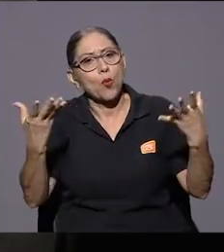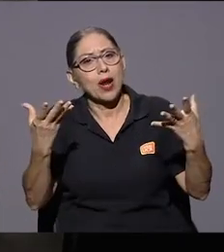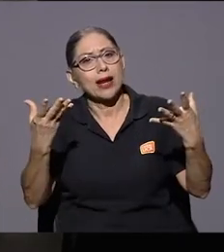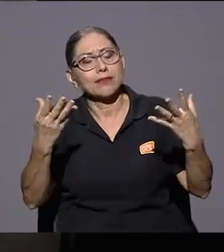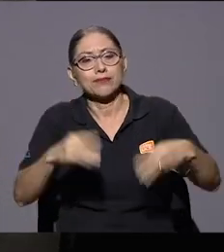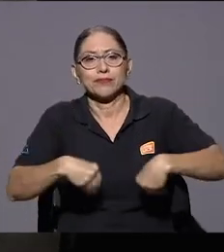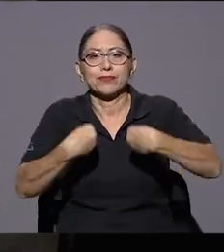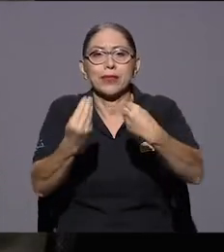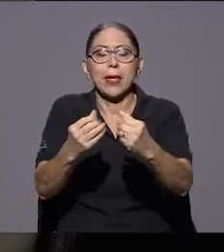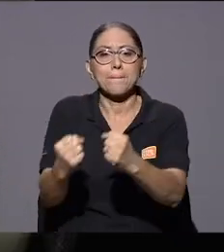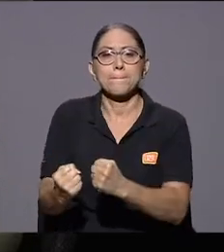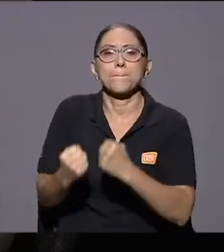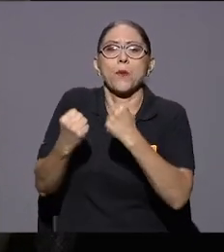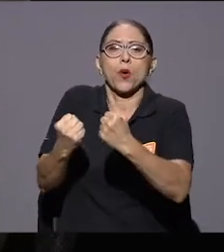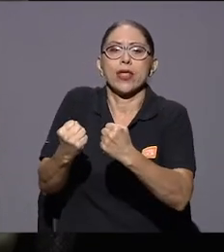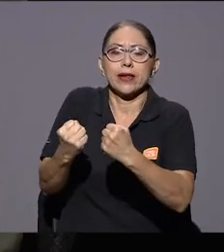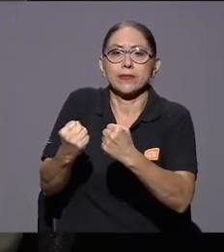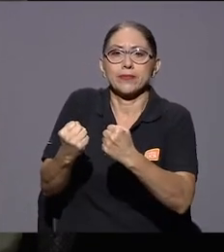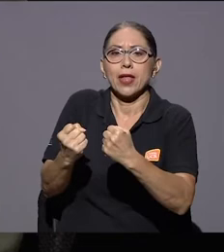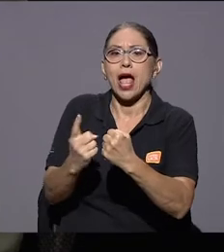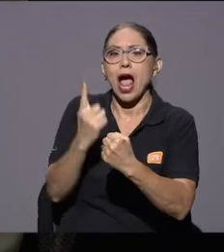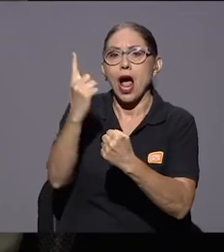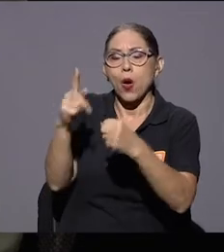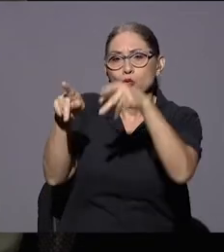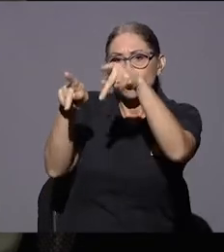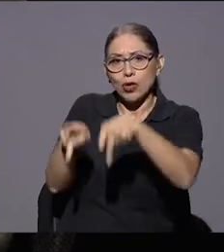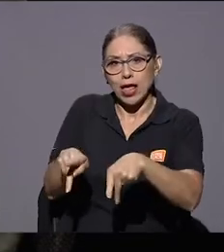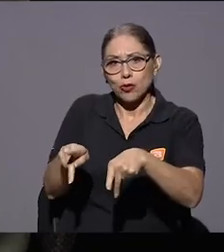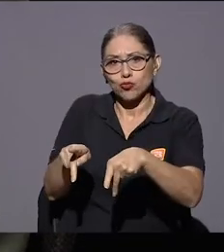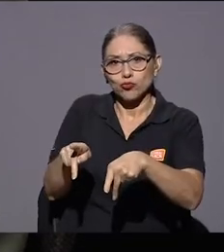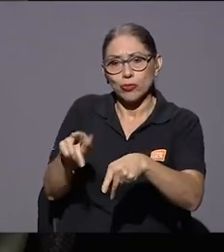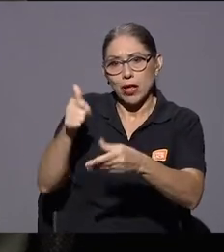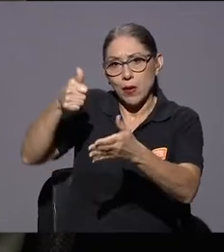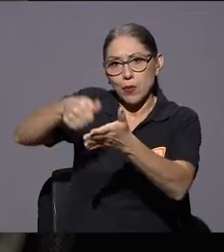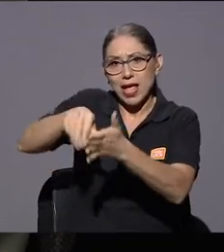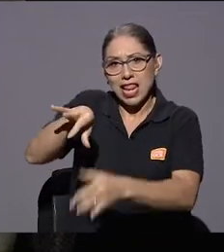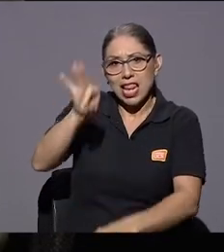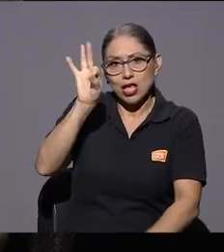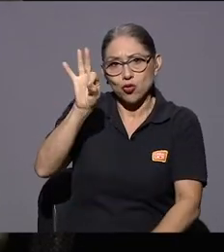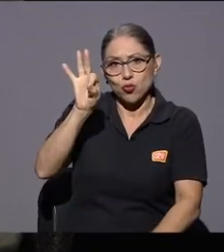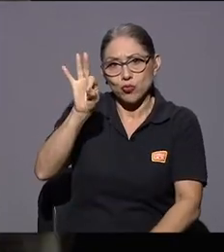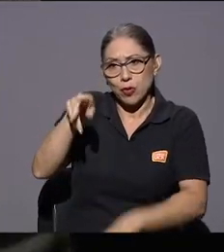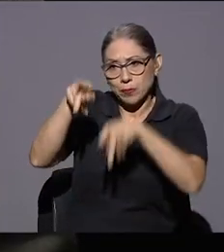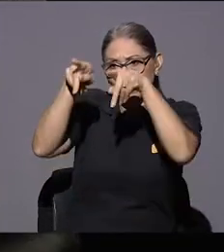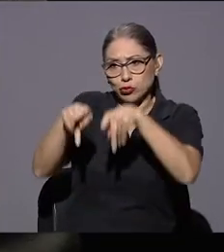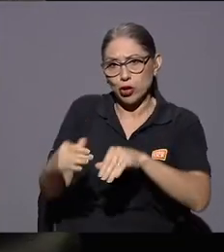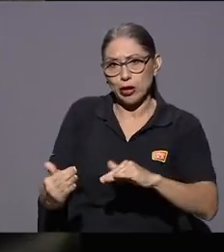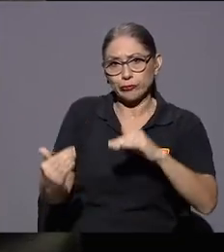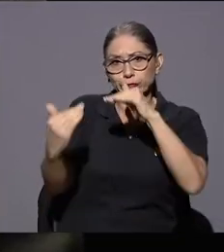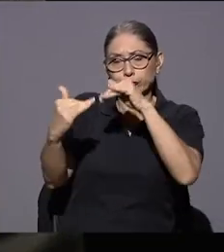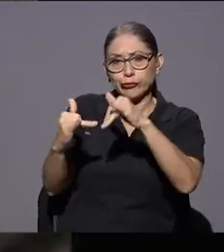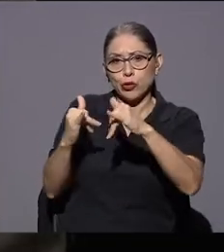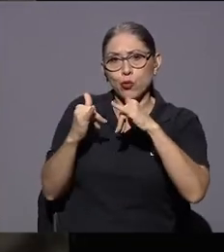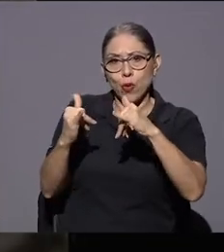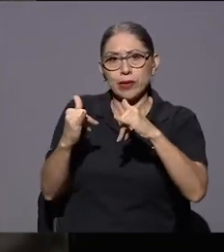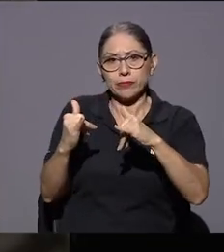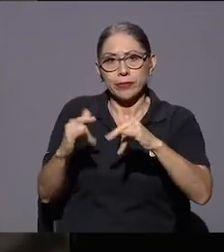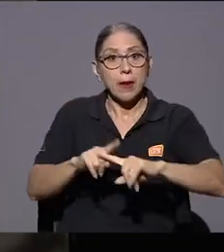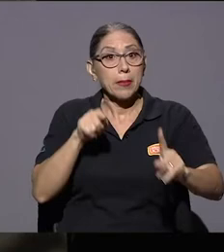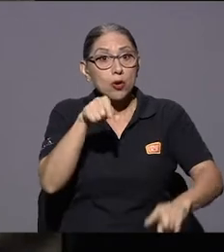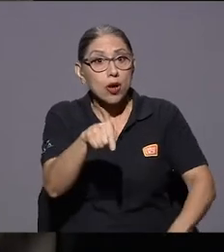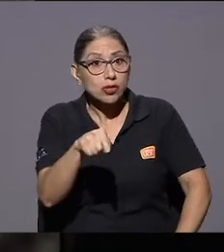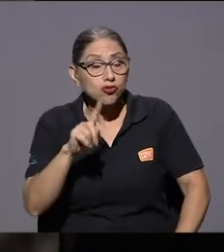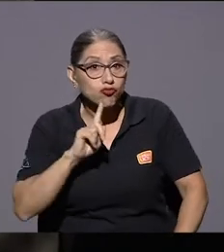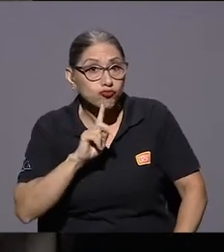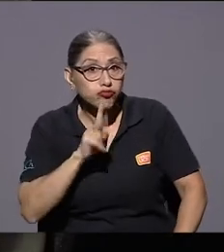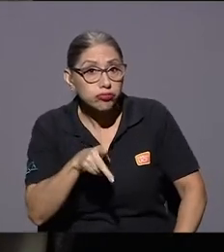ese poder a un ciudadano electo y un ciudadano que es igual a él. Eso no es cierto,